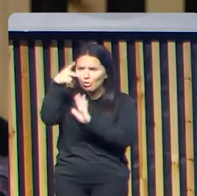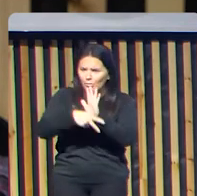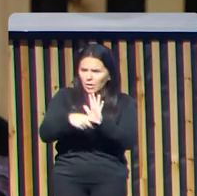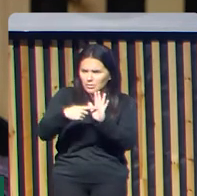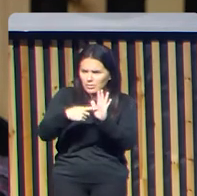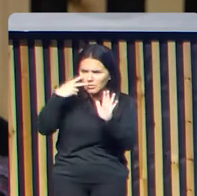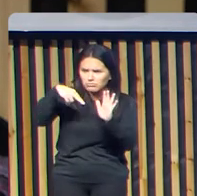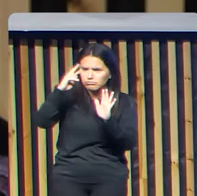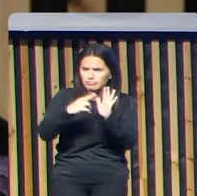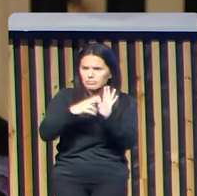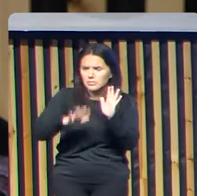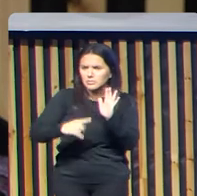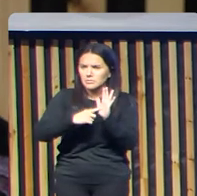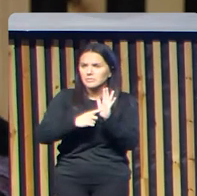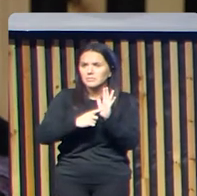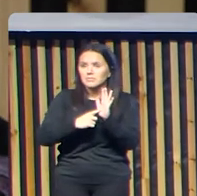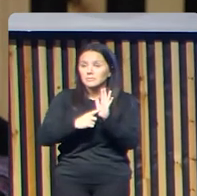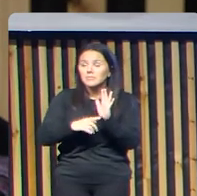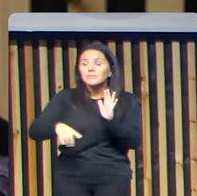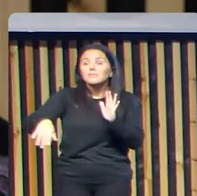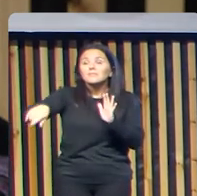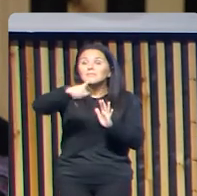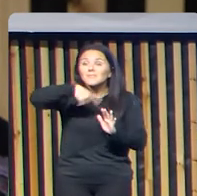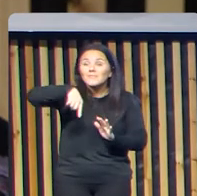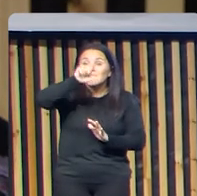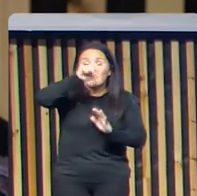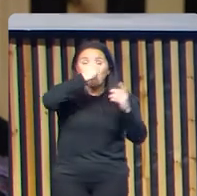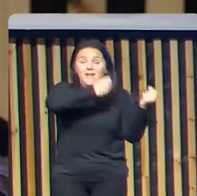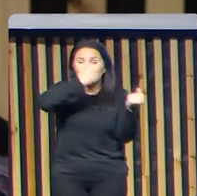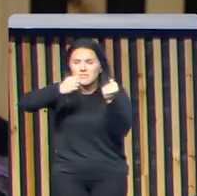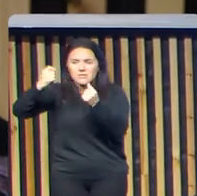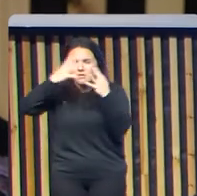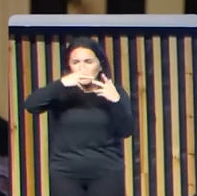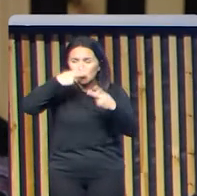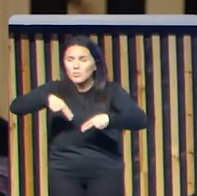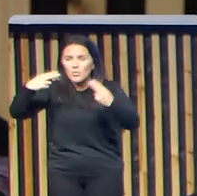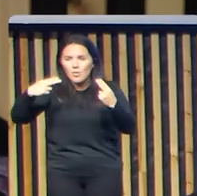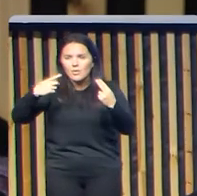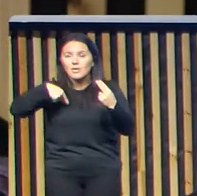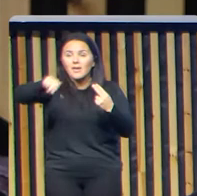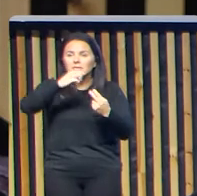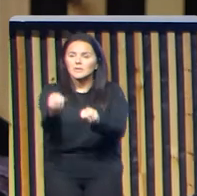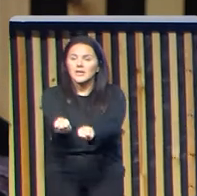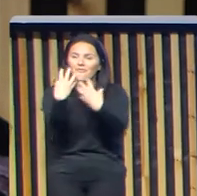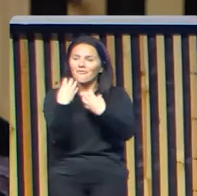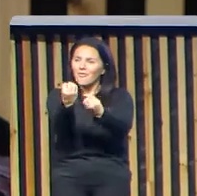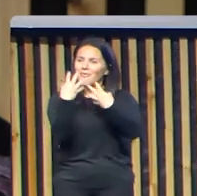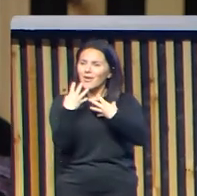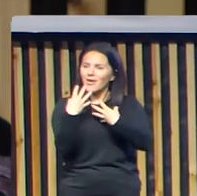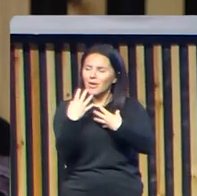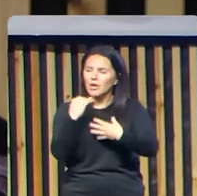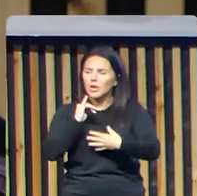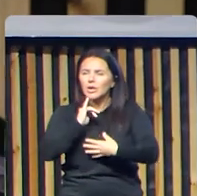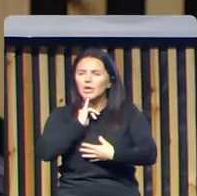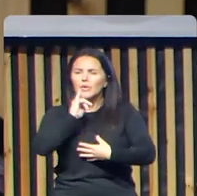por otro lado y pues la necesidad de que nuestras administraciones se comuniquen con nosotros en una lengua como alguien dice